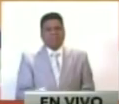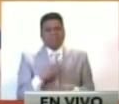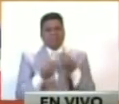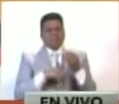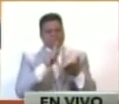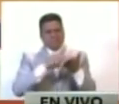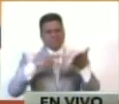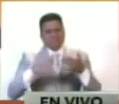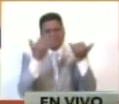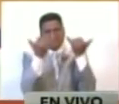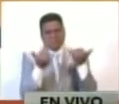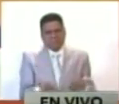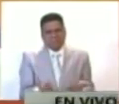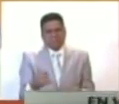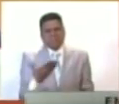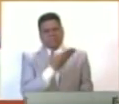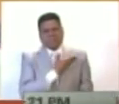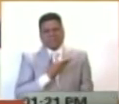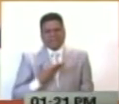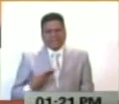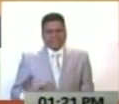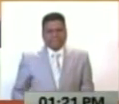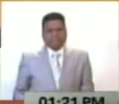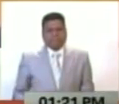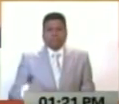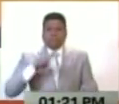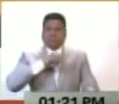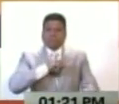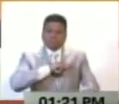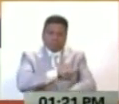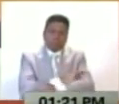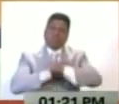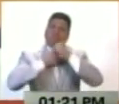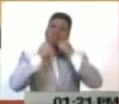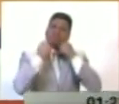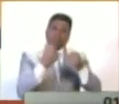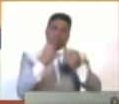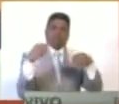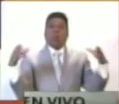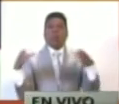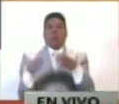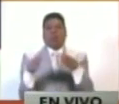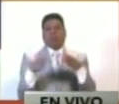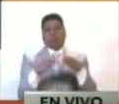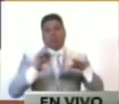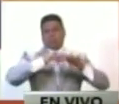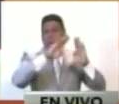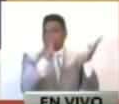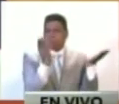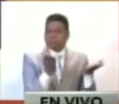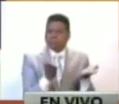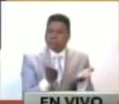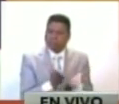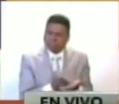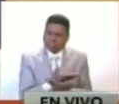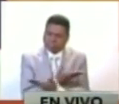y somos hoy presidentes de un poderoso movimiento a nivel mundial. Bien lo ha dicho el